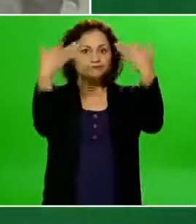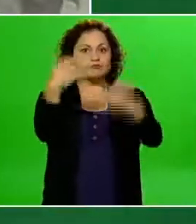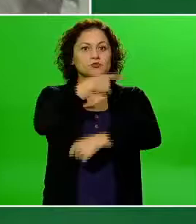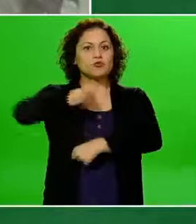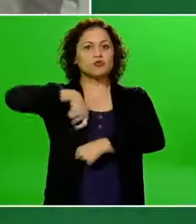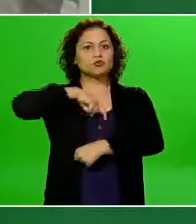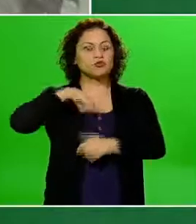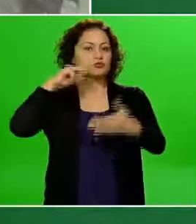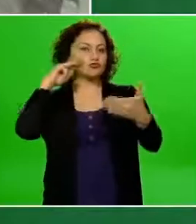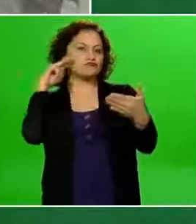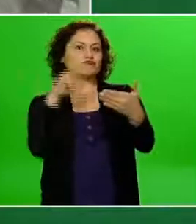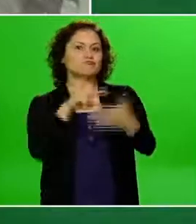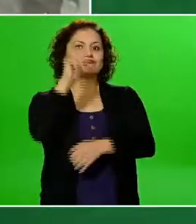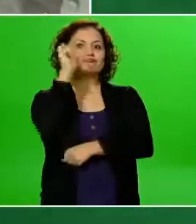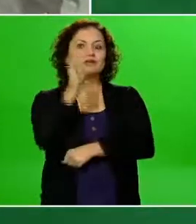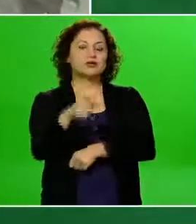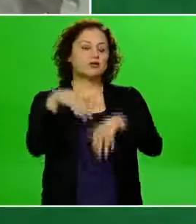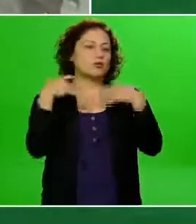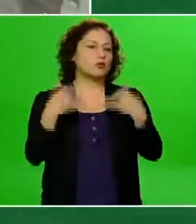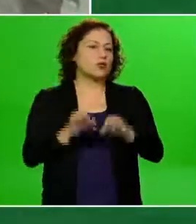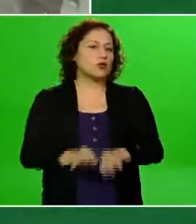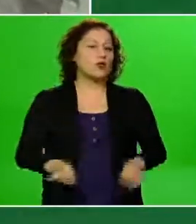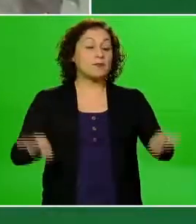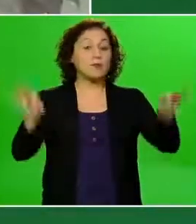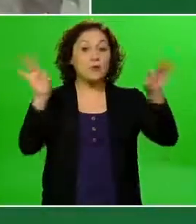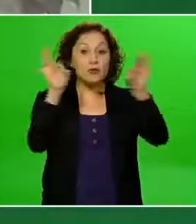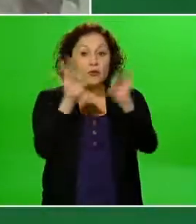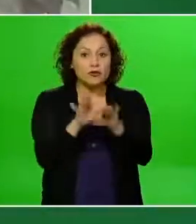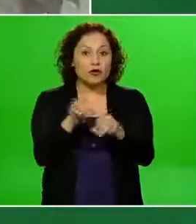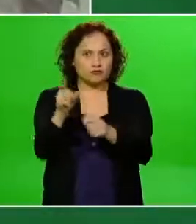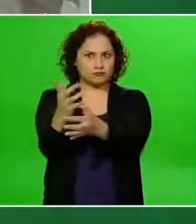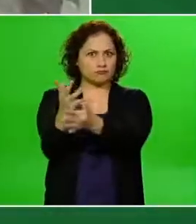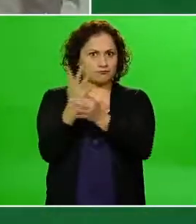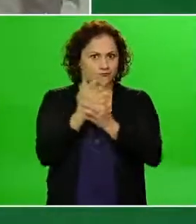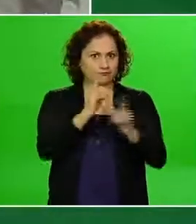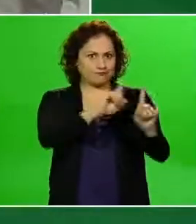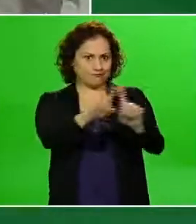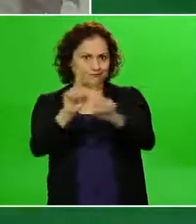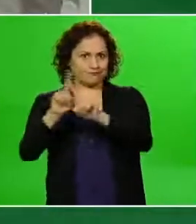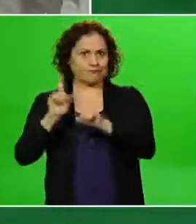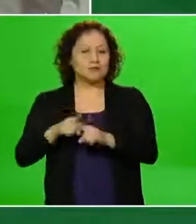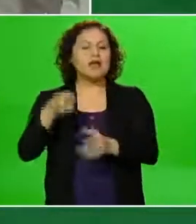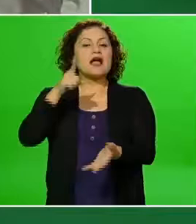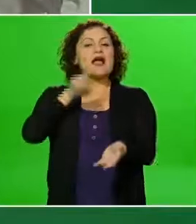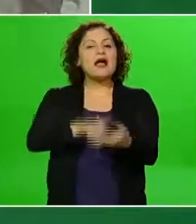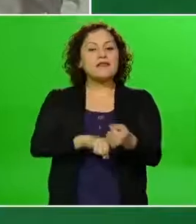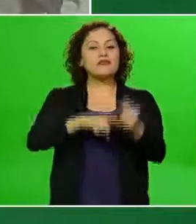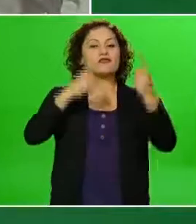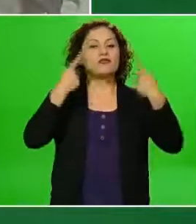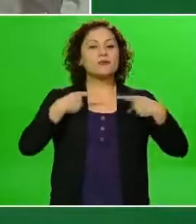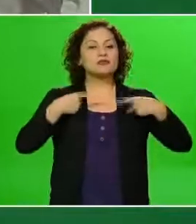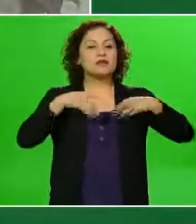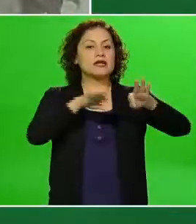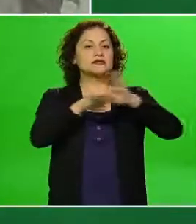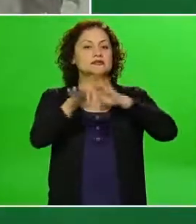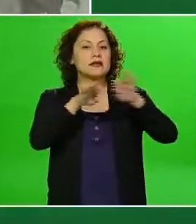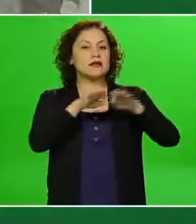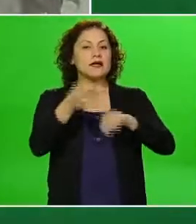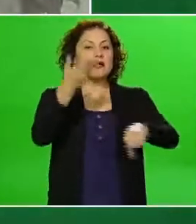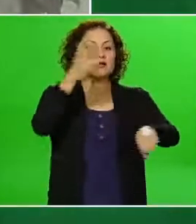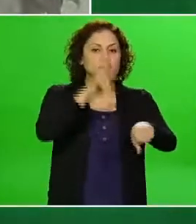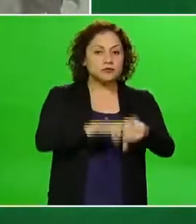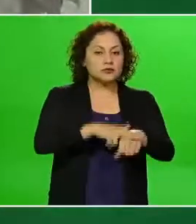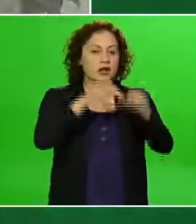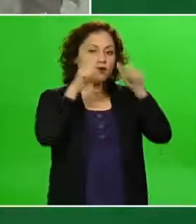la importancia del monitoreo que comentan que realiza el personal de salud, el seguimiento que se les hace a los